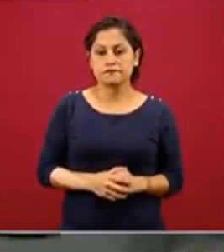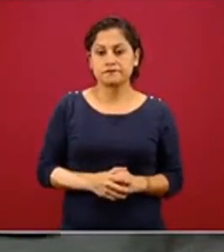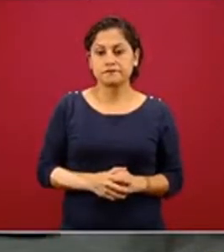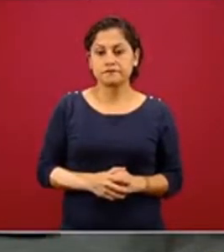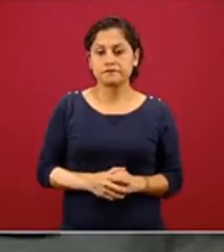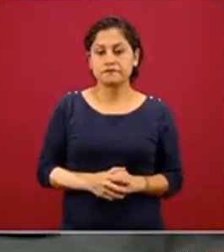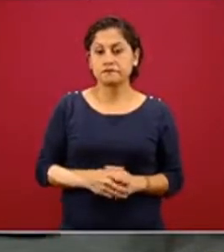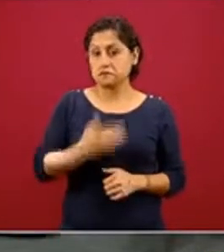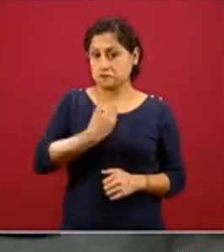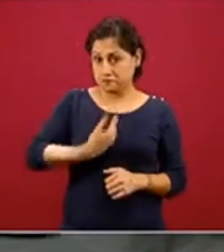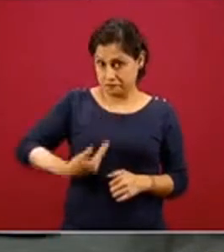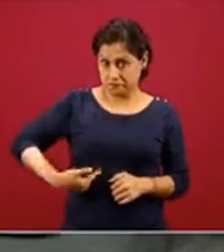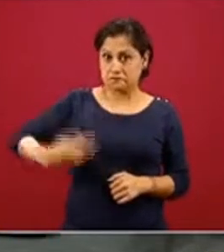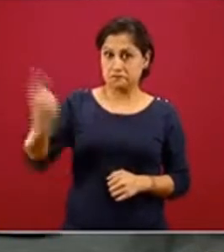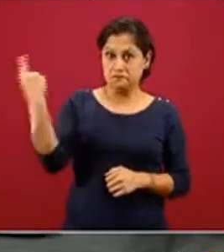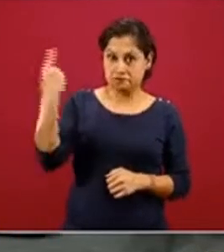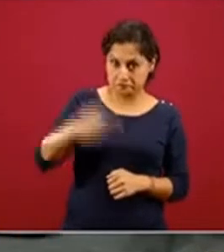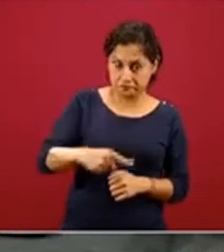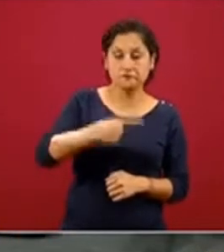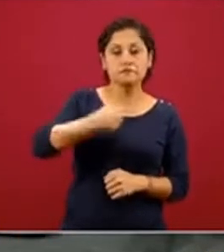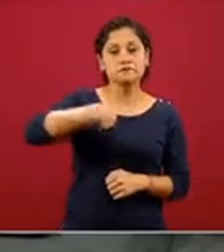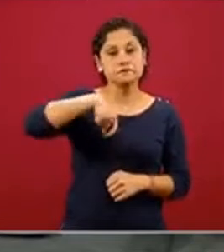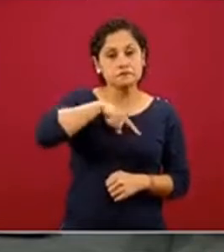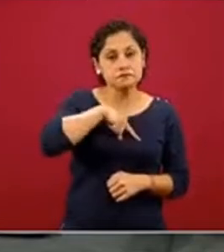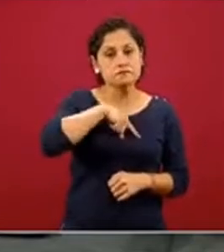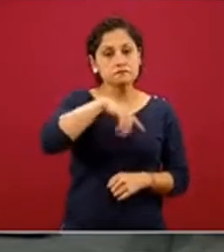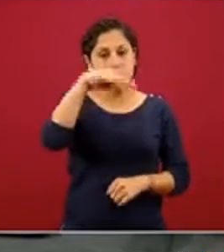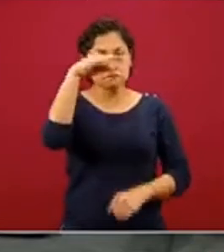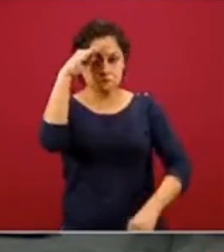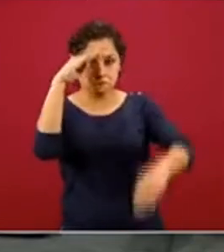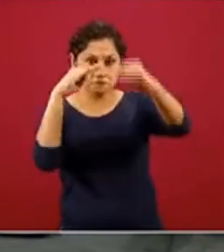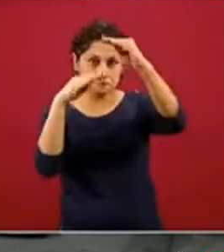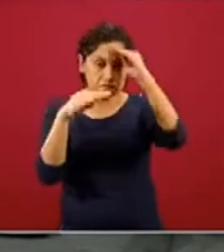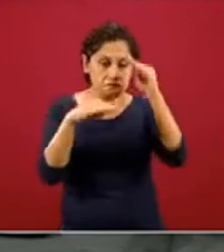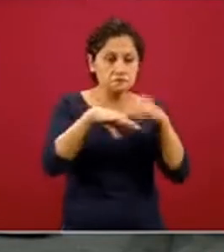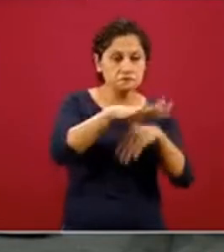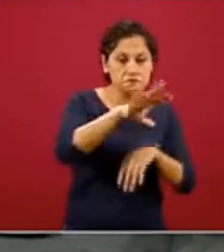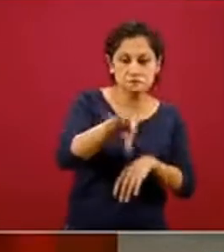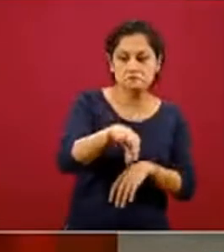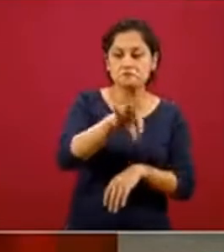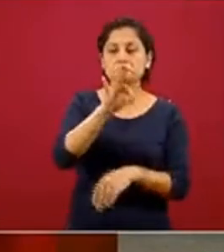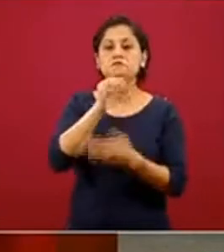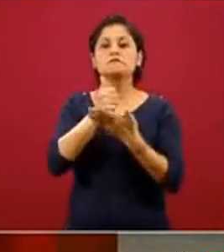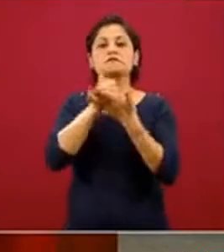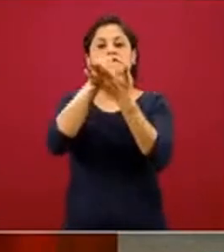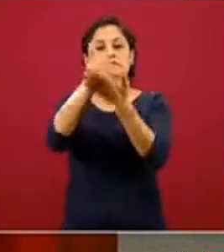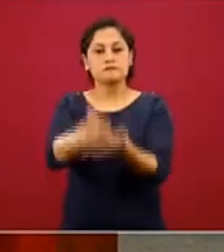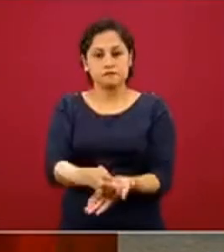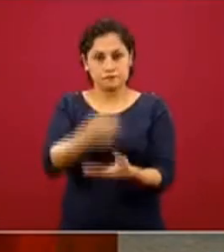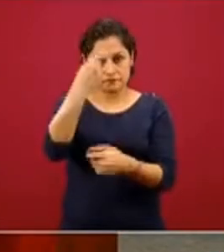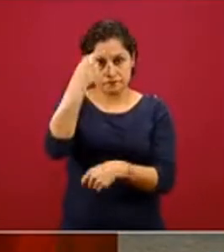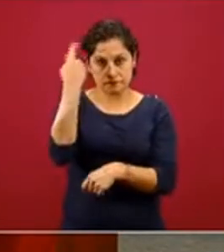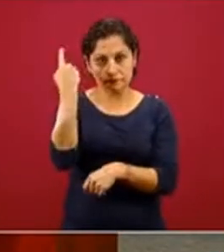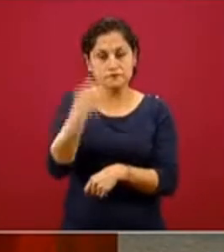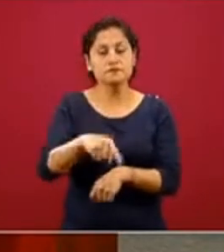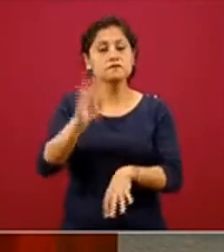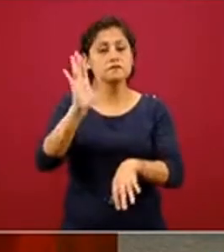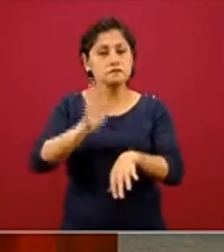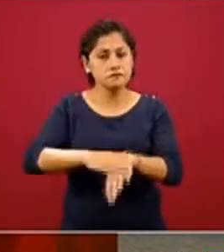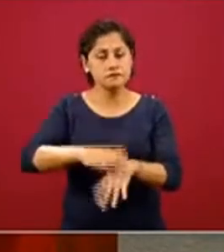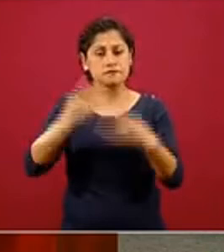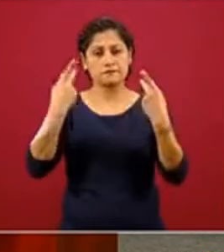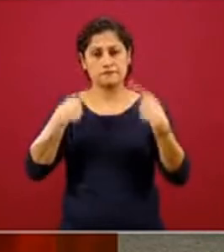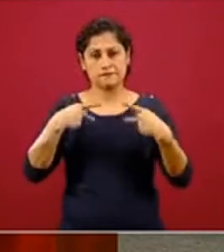instrucción del señor presidente de buscar todos los mecanismos que hagan posible que se incremente el número de oportunidades para